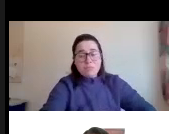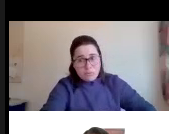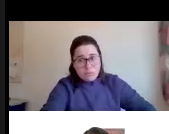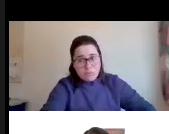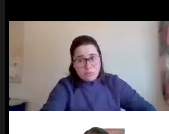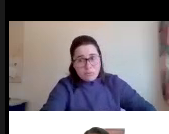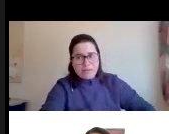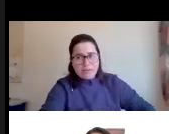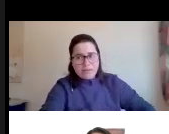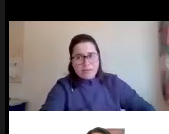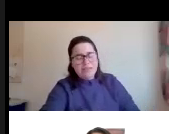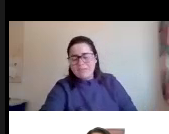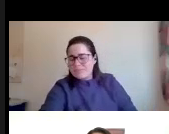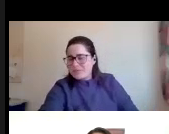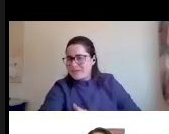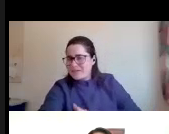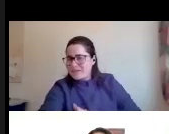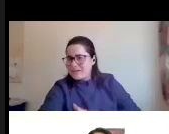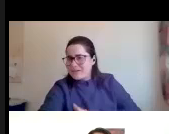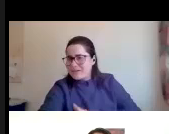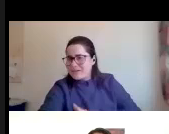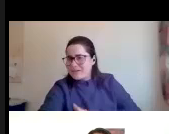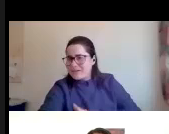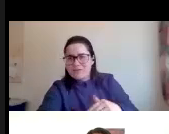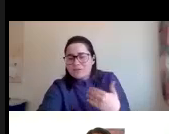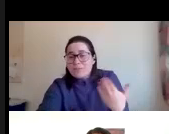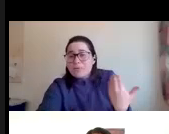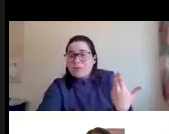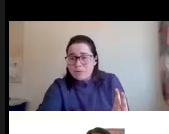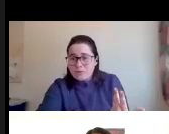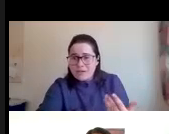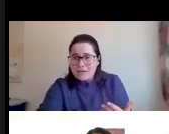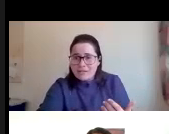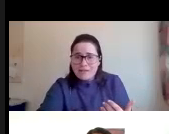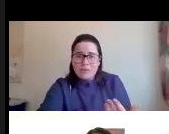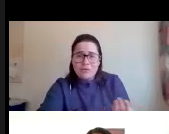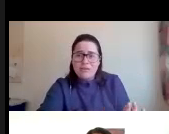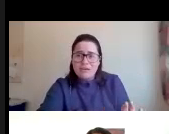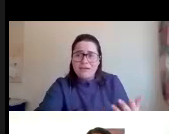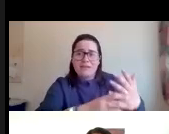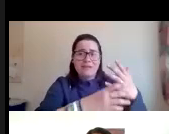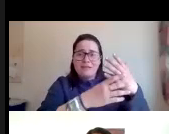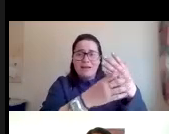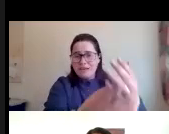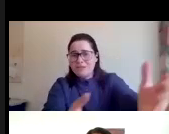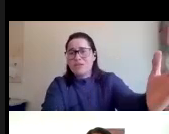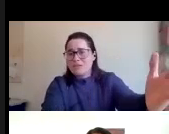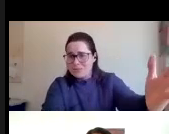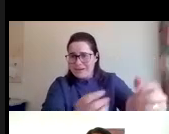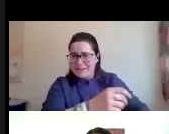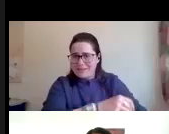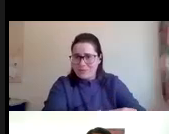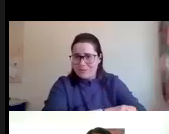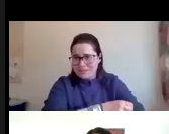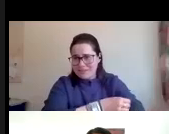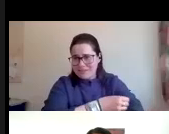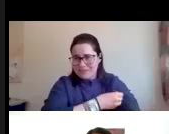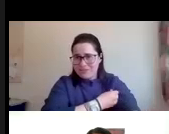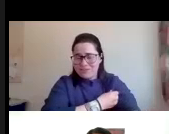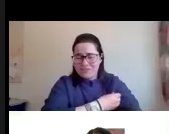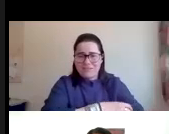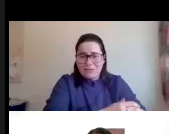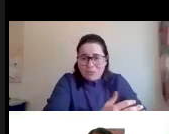Entonces, muy, muy brevemente, porque esto se le puede dar, o sea, yo, por ejemplo, doy la clase de limnología, que esto es una clase de un